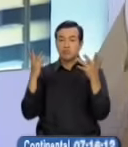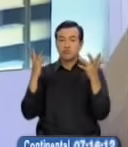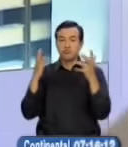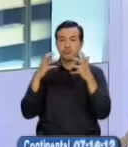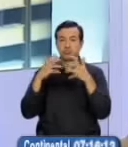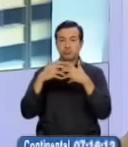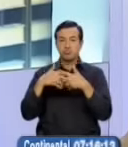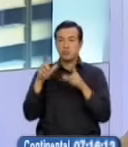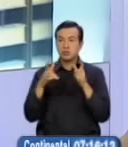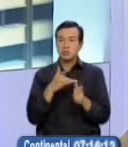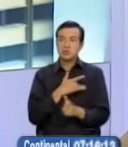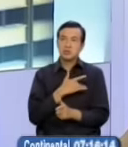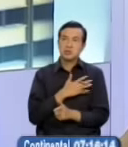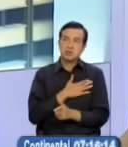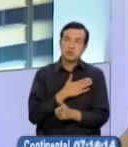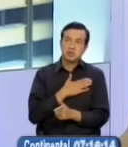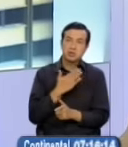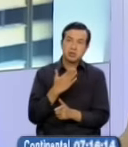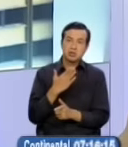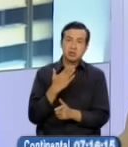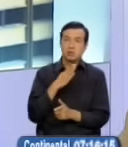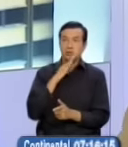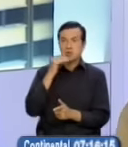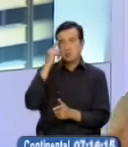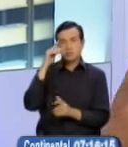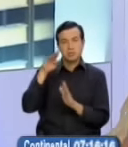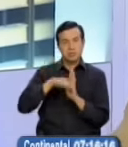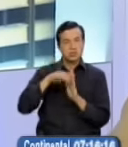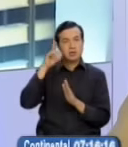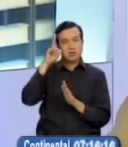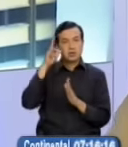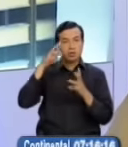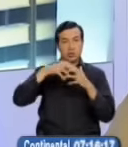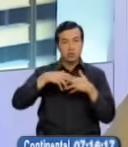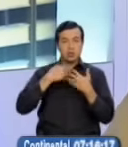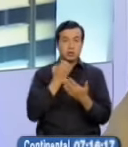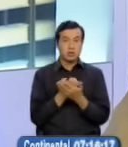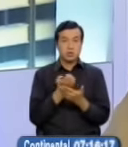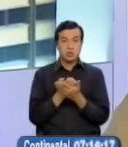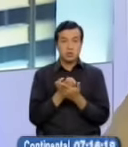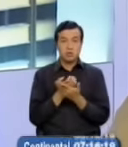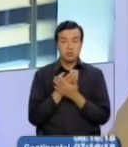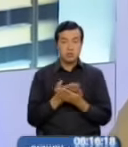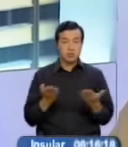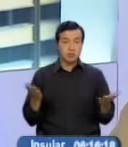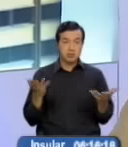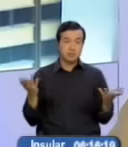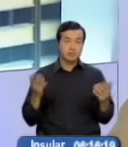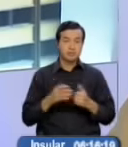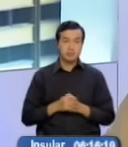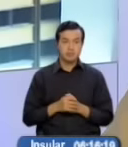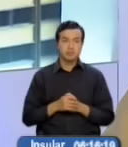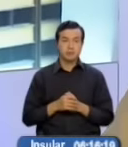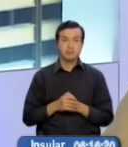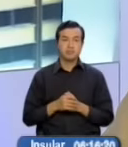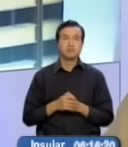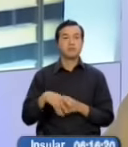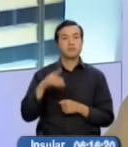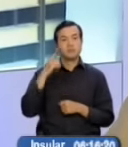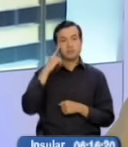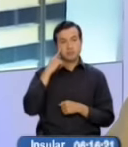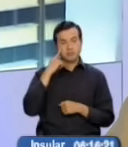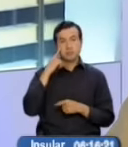la credibilidad que tenía antes Rafael Correa. Yo creo que la crisis económica, por lo demás, va a impactar